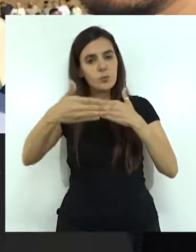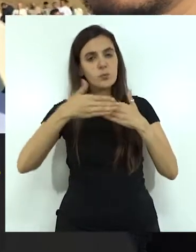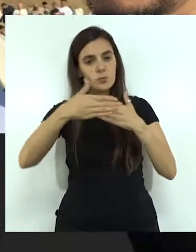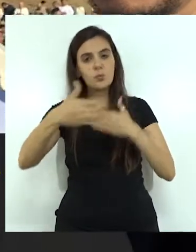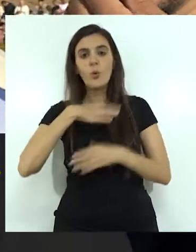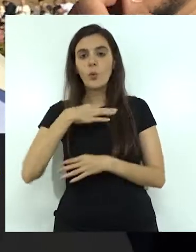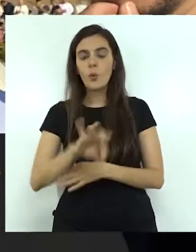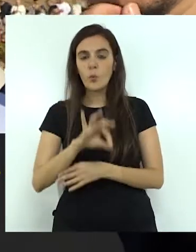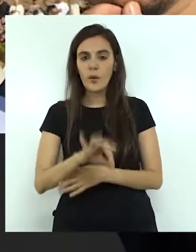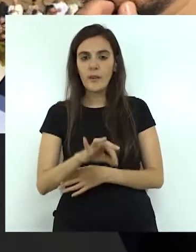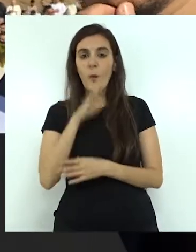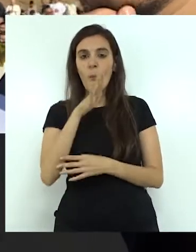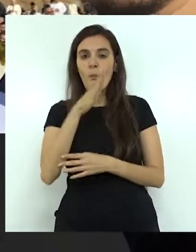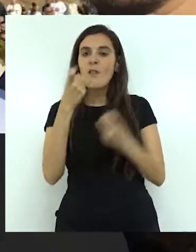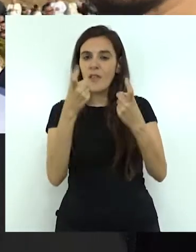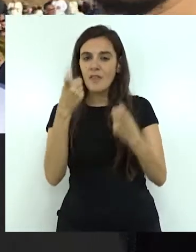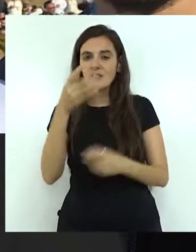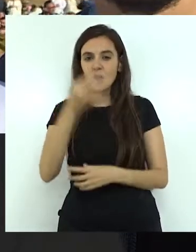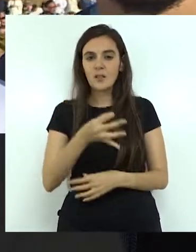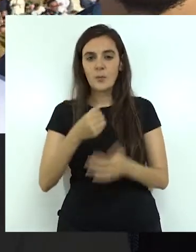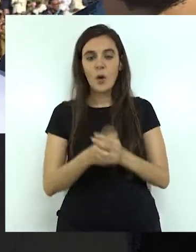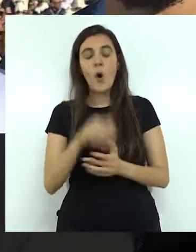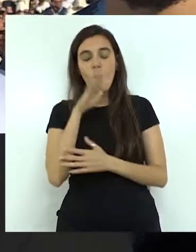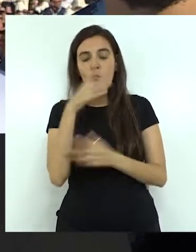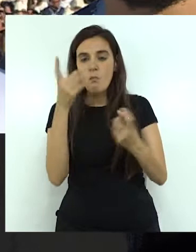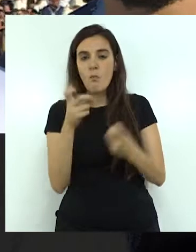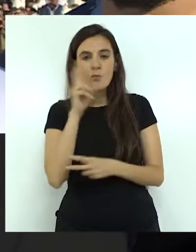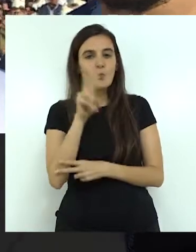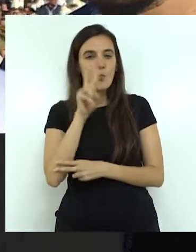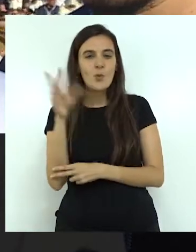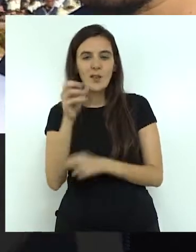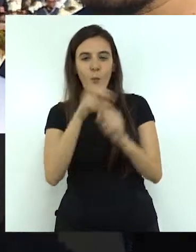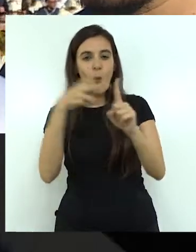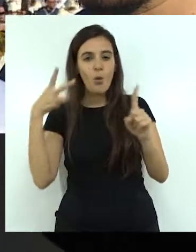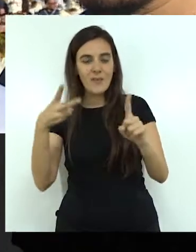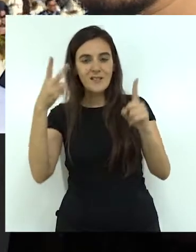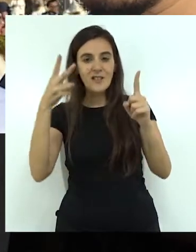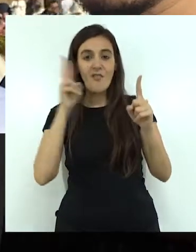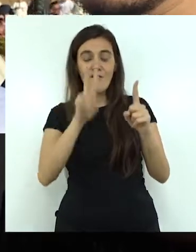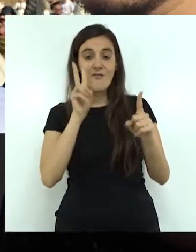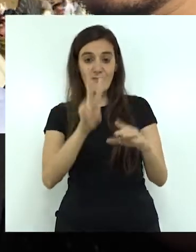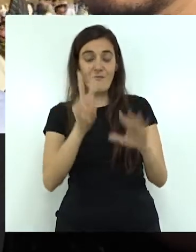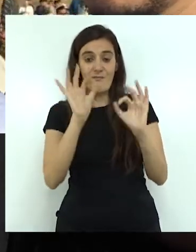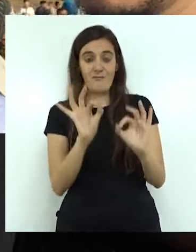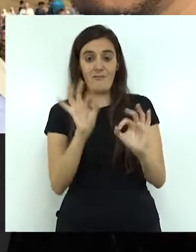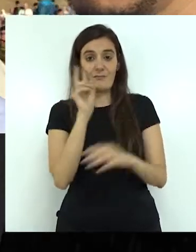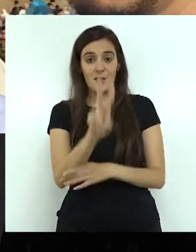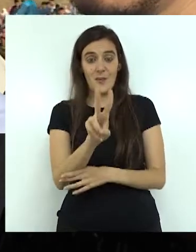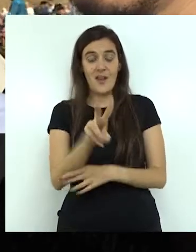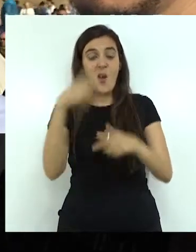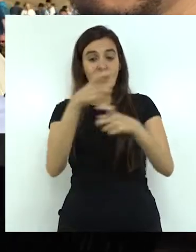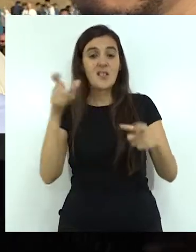algo necesario porque además lo vemos desde el punto de vista físico se ve que la gente en este día